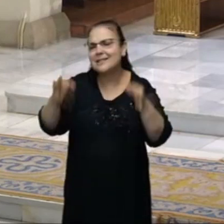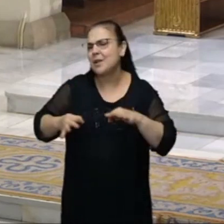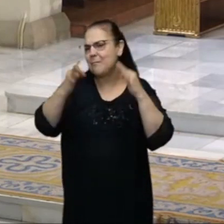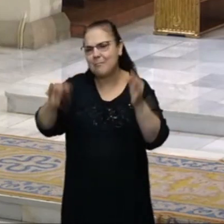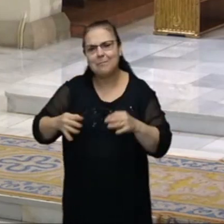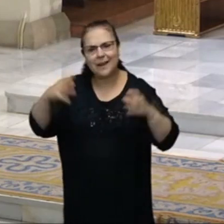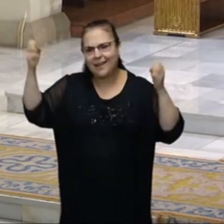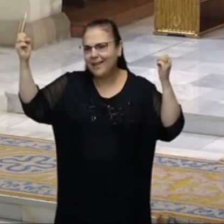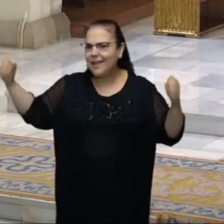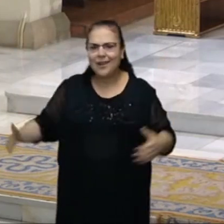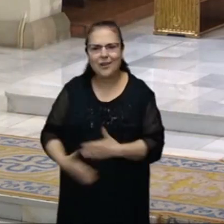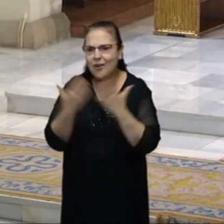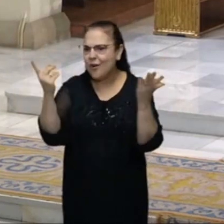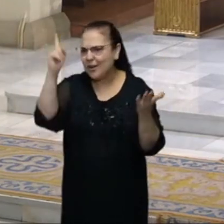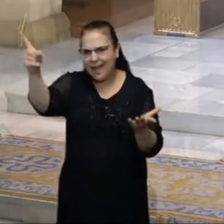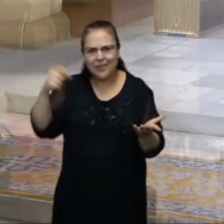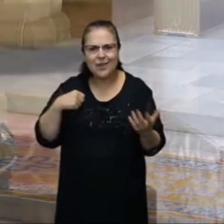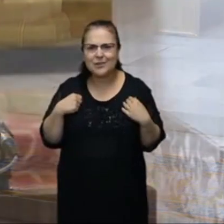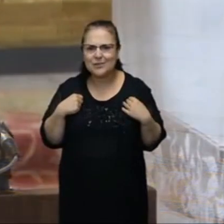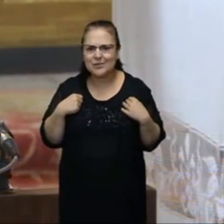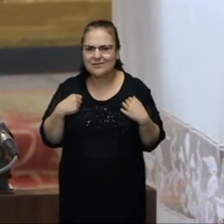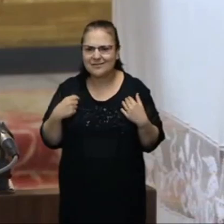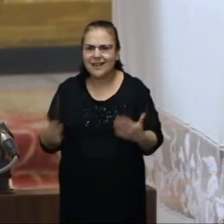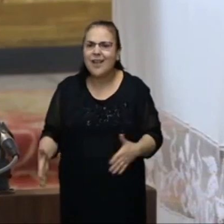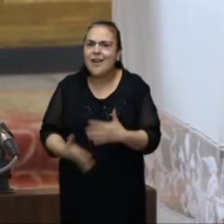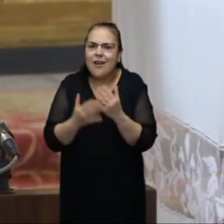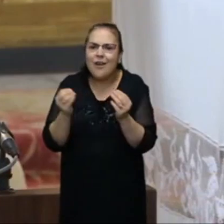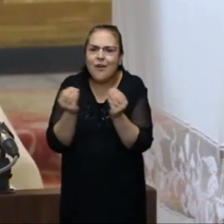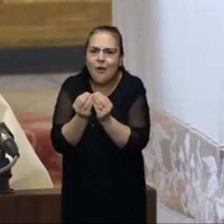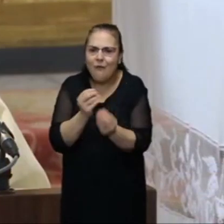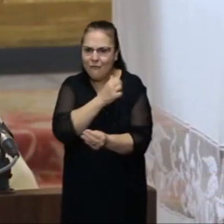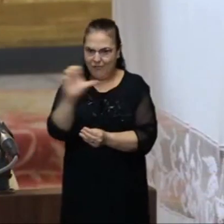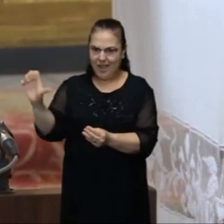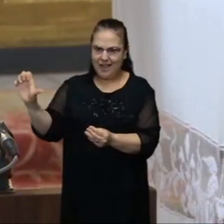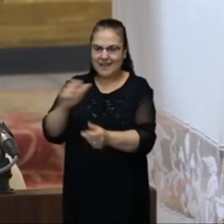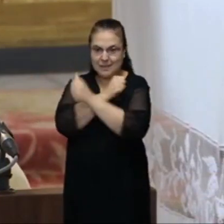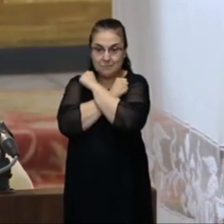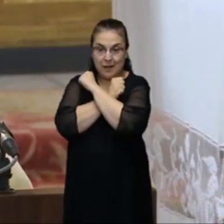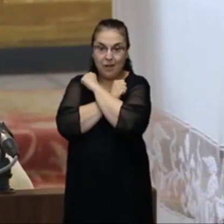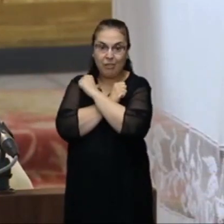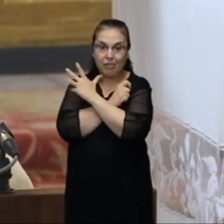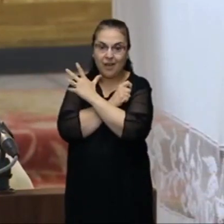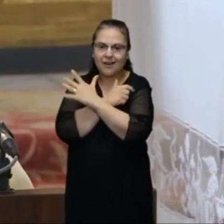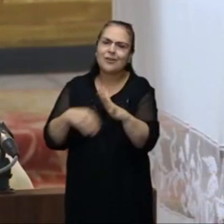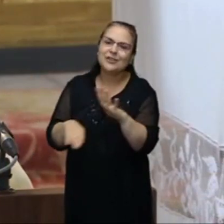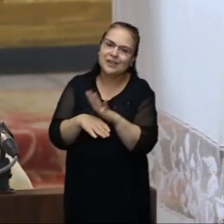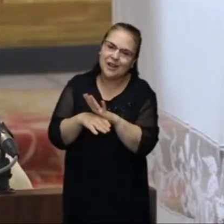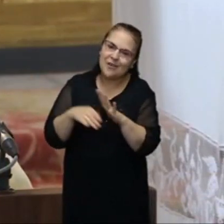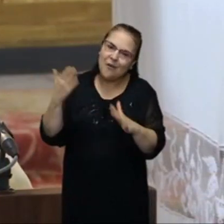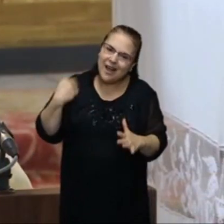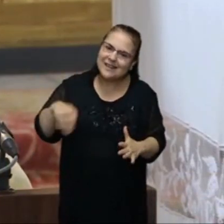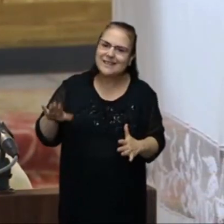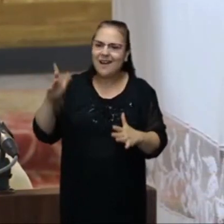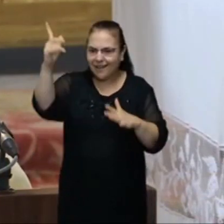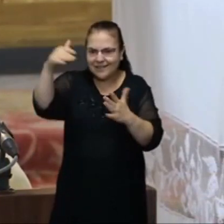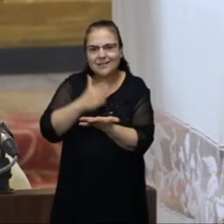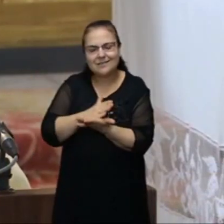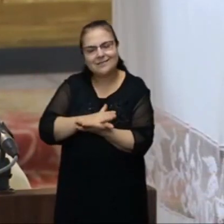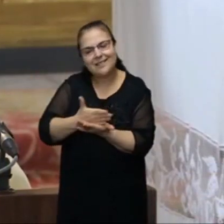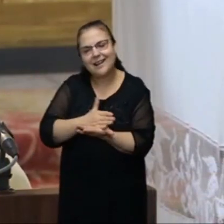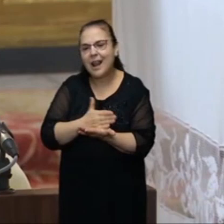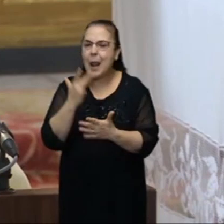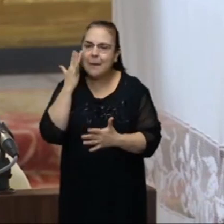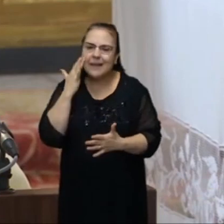a Dios con tu fe, con tu esperanza y con tu amor. Vamos ya a continuar con la celebración y le vamos a pedir al Señor, por intercesión de la Virgen y San